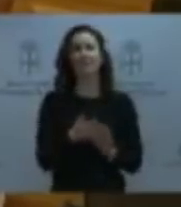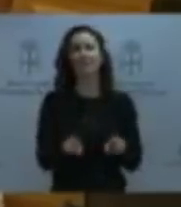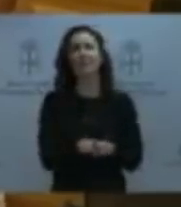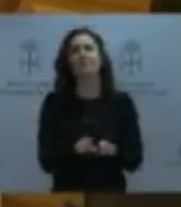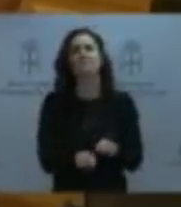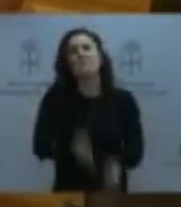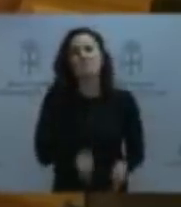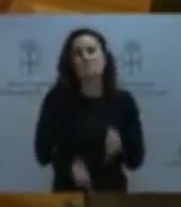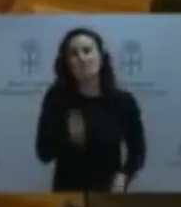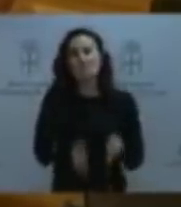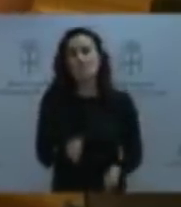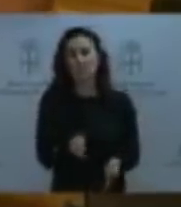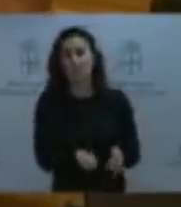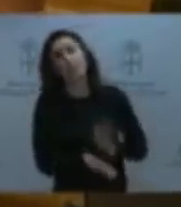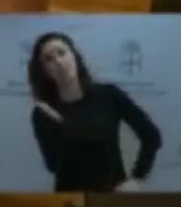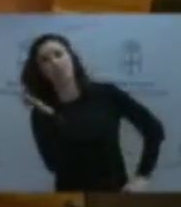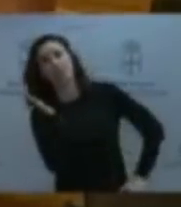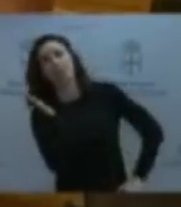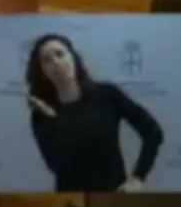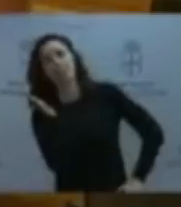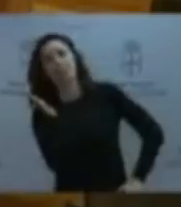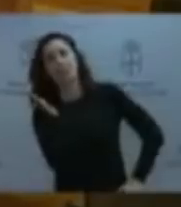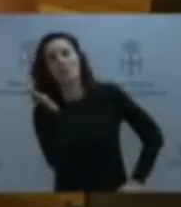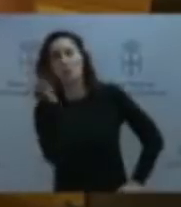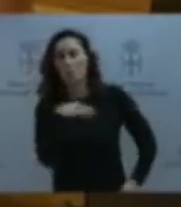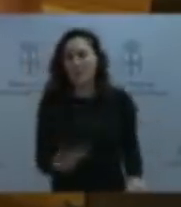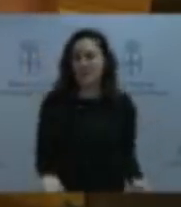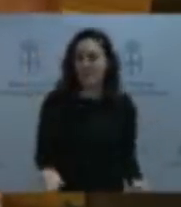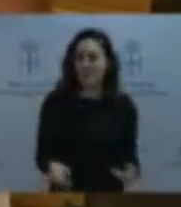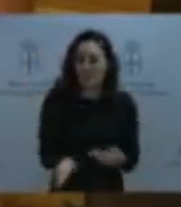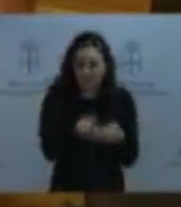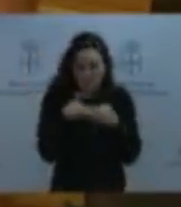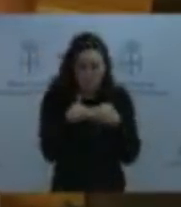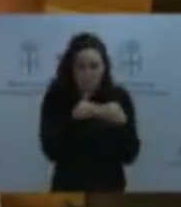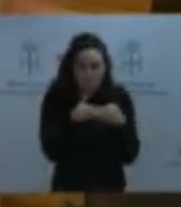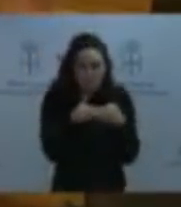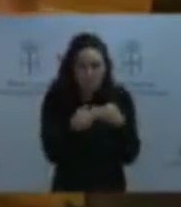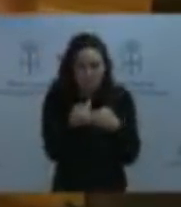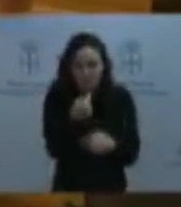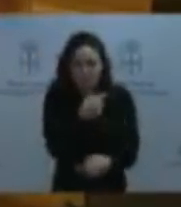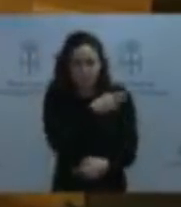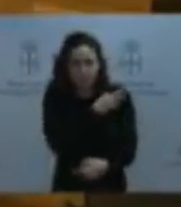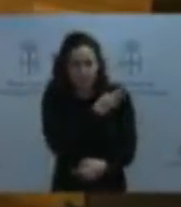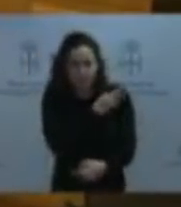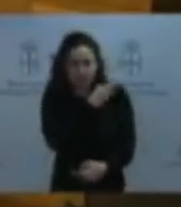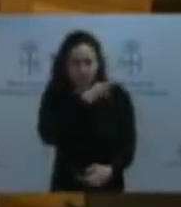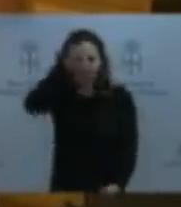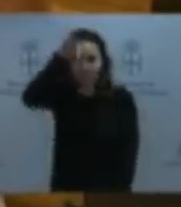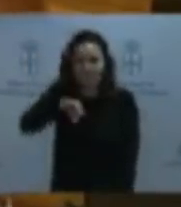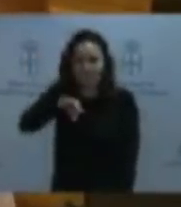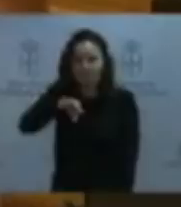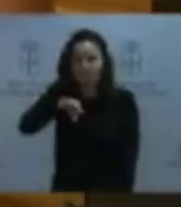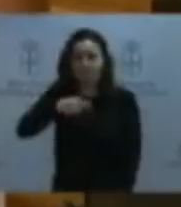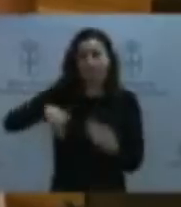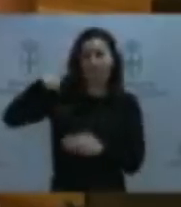asunto, realmente está acorralado. Y querríamos aconsellar y que no siguiera el camino del anterior consejero, al cual furar por la